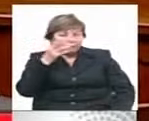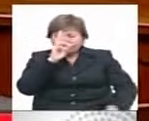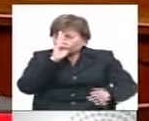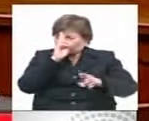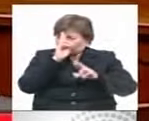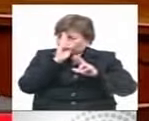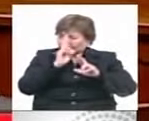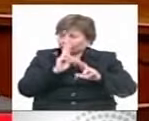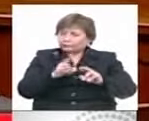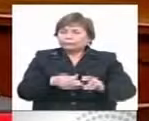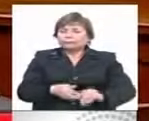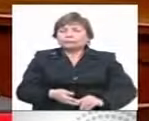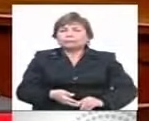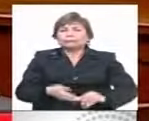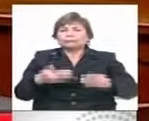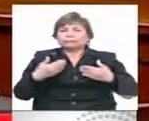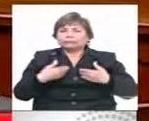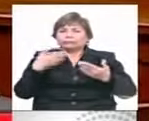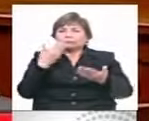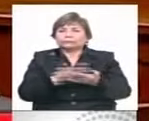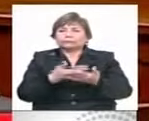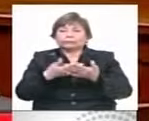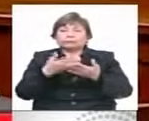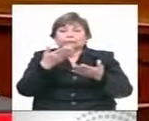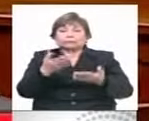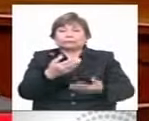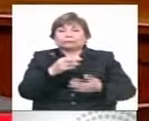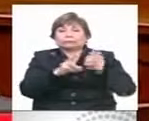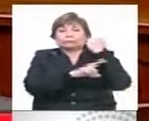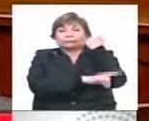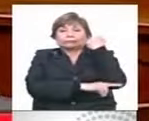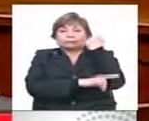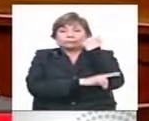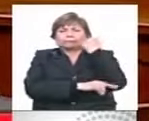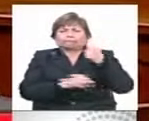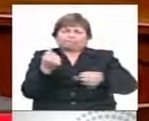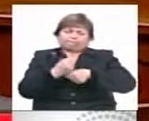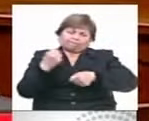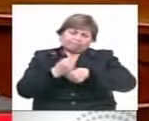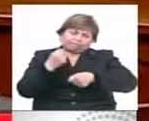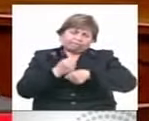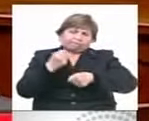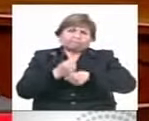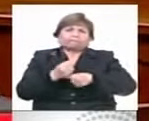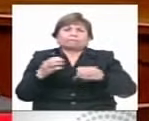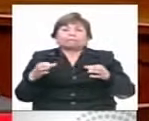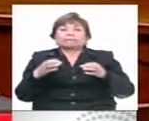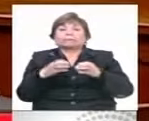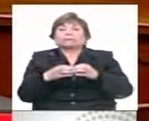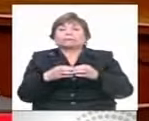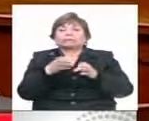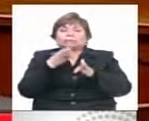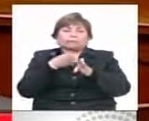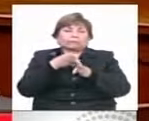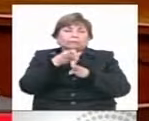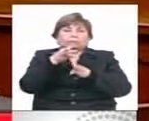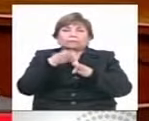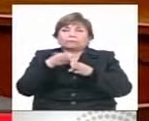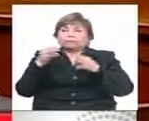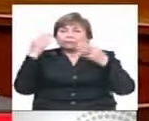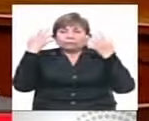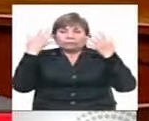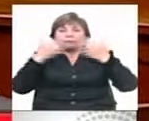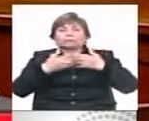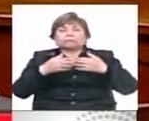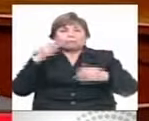respetuosa queremos exhortar a la representación nacional a trabajar conjuntamente por lineamientos comunes en